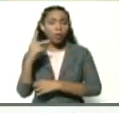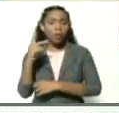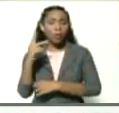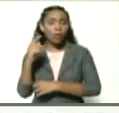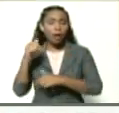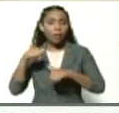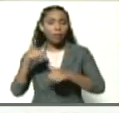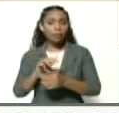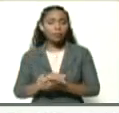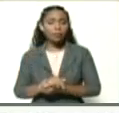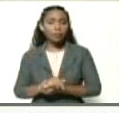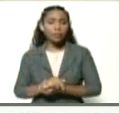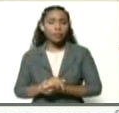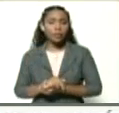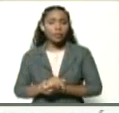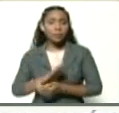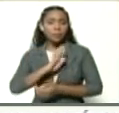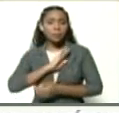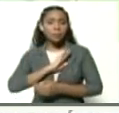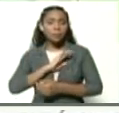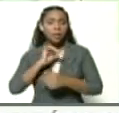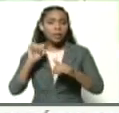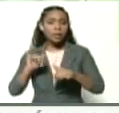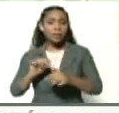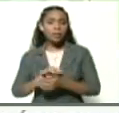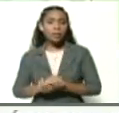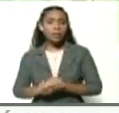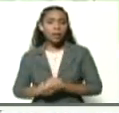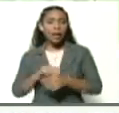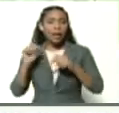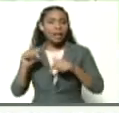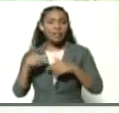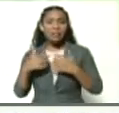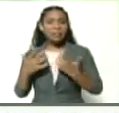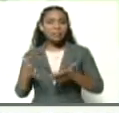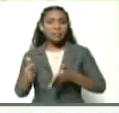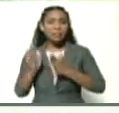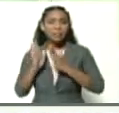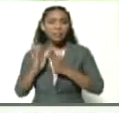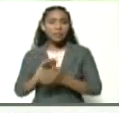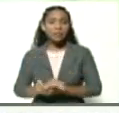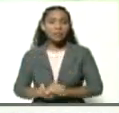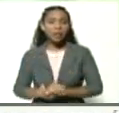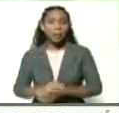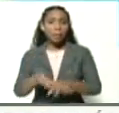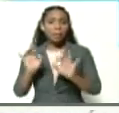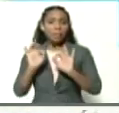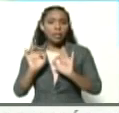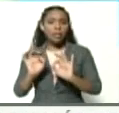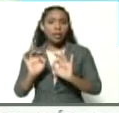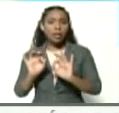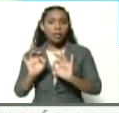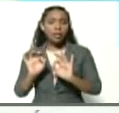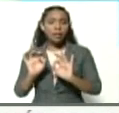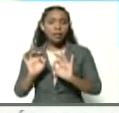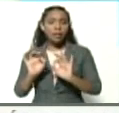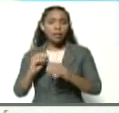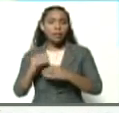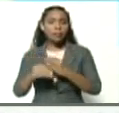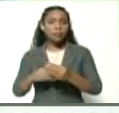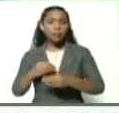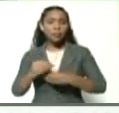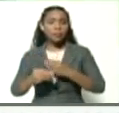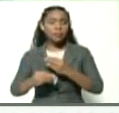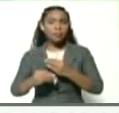Vázquez, perteneciente a la Asilo Mamón. En este consultorio vamos a brindar una atención médica especializada en pediatría, medicina general